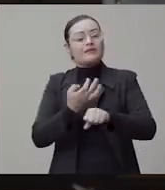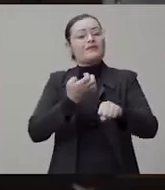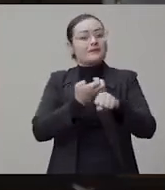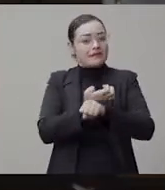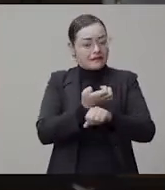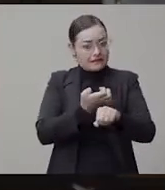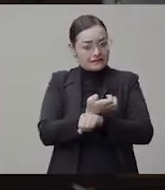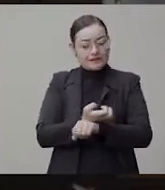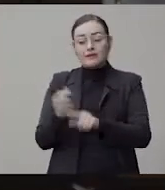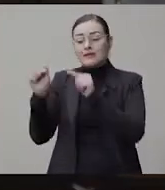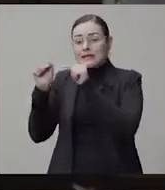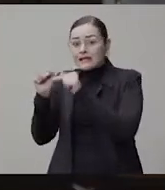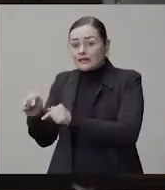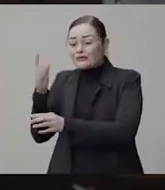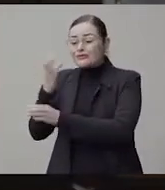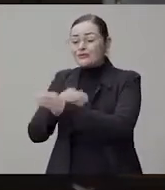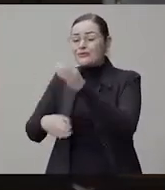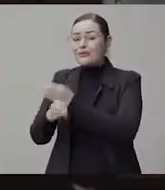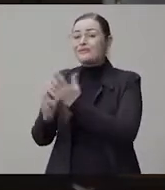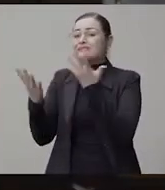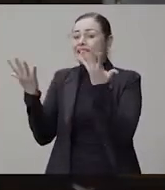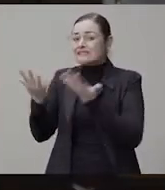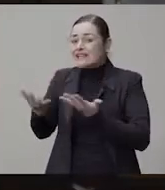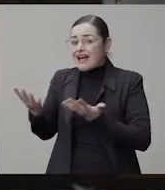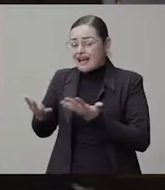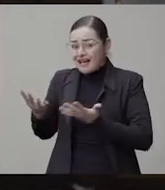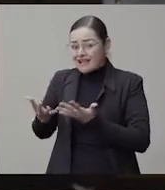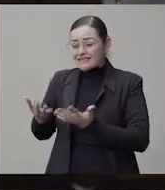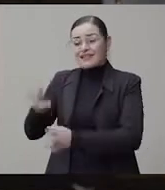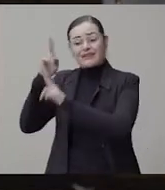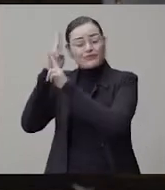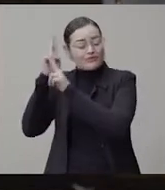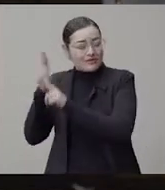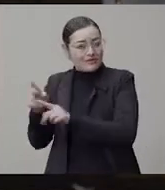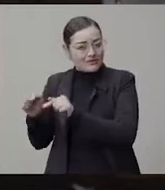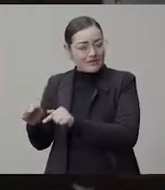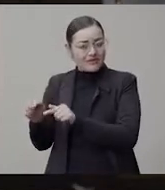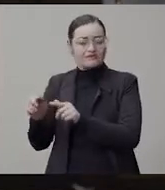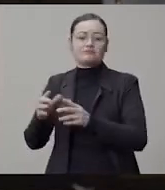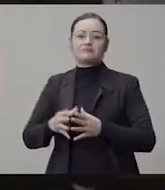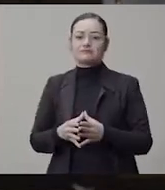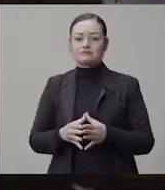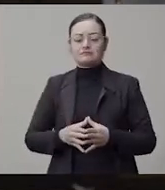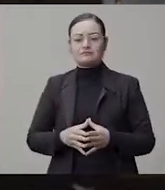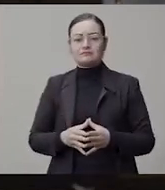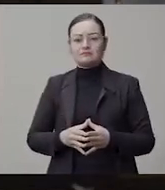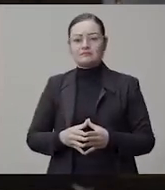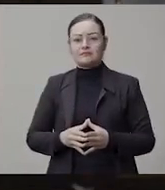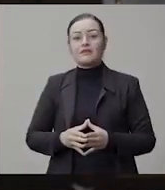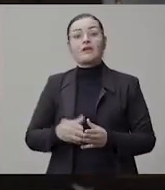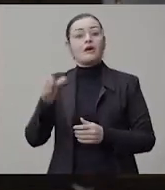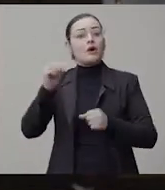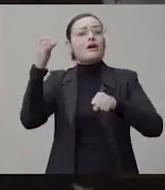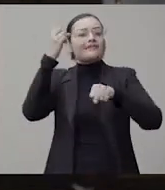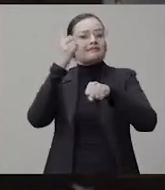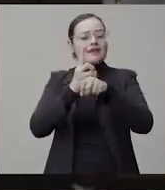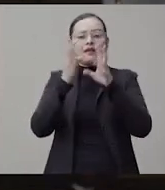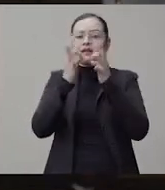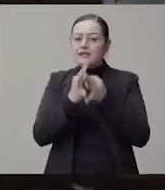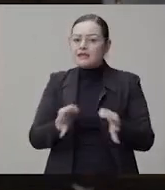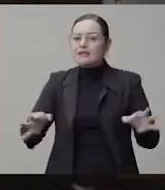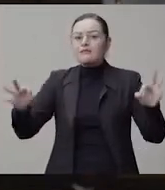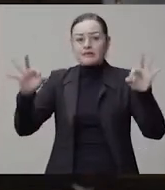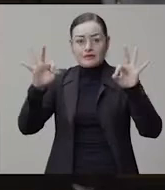sobre una serie de actos ilegales perpetrados por el poder legislativo local es un día